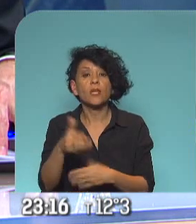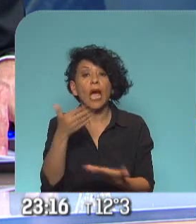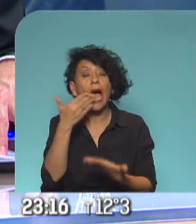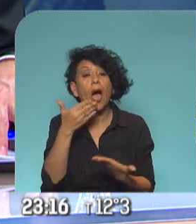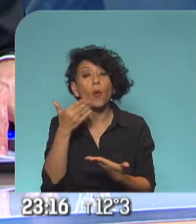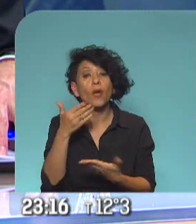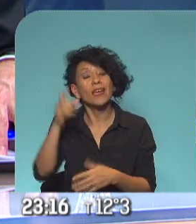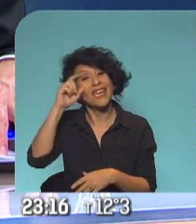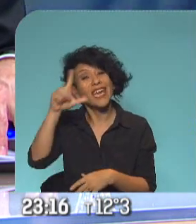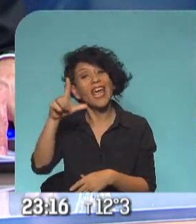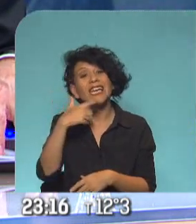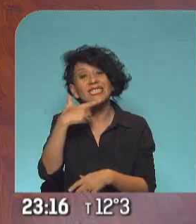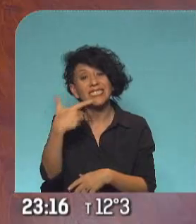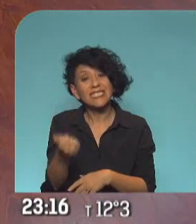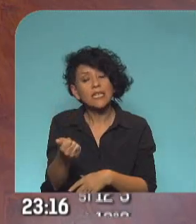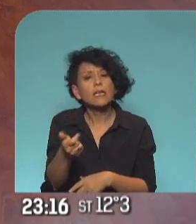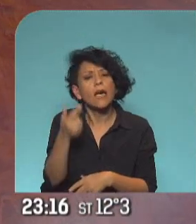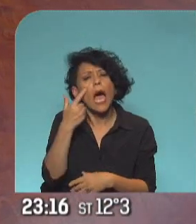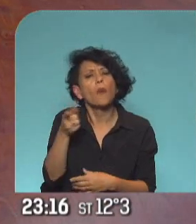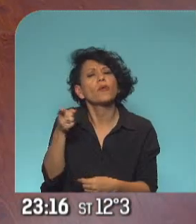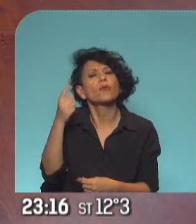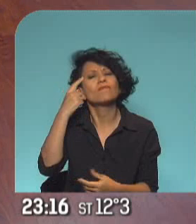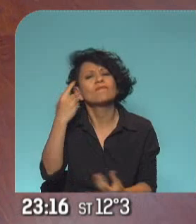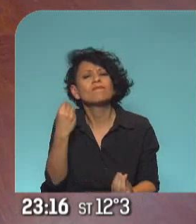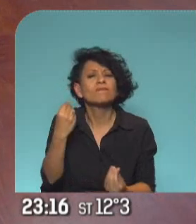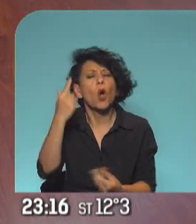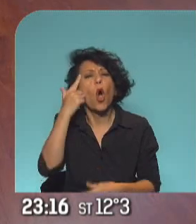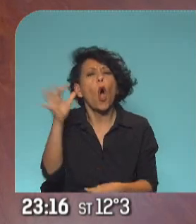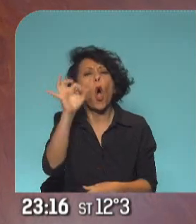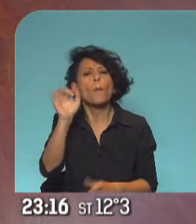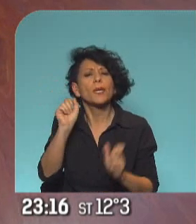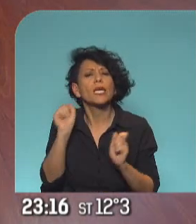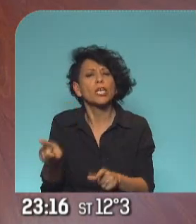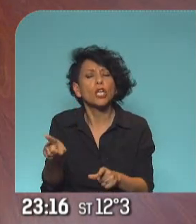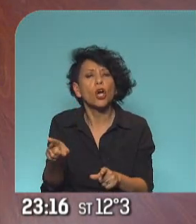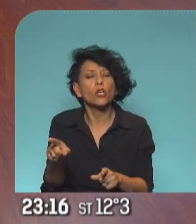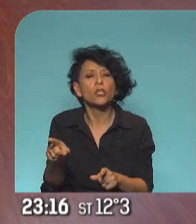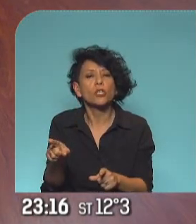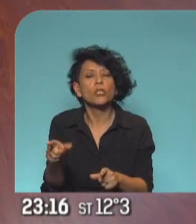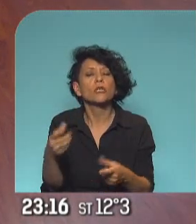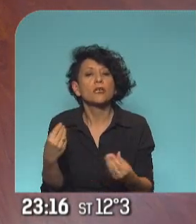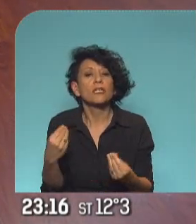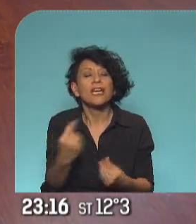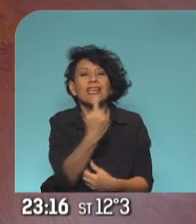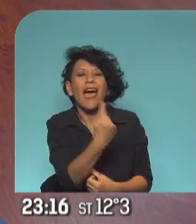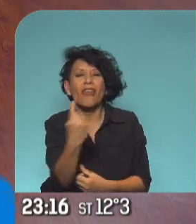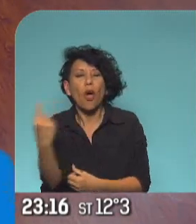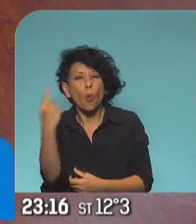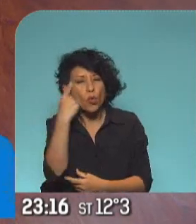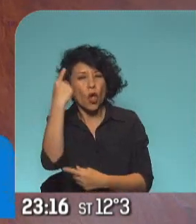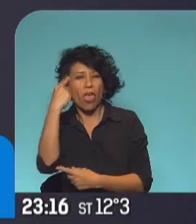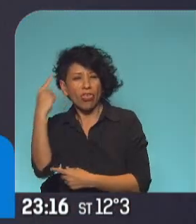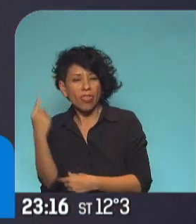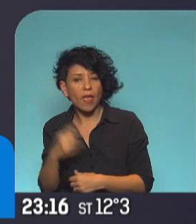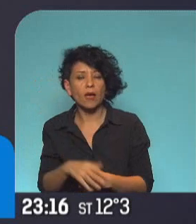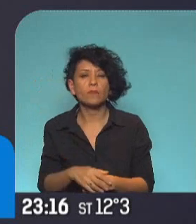con Elsa, a ver qué es lo que te pareció, cuál es tu opinión respecto de del posicionamiento de cada candidato, ¿no?